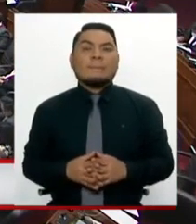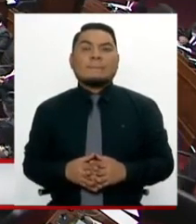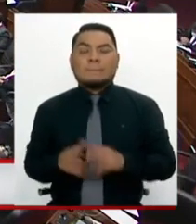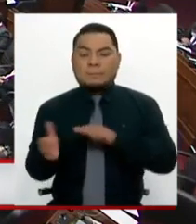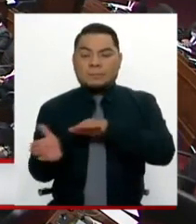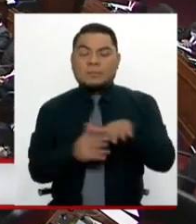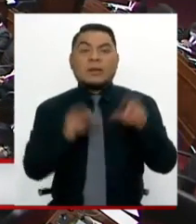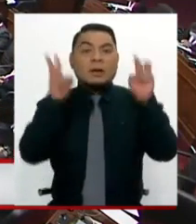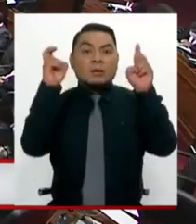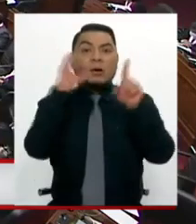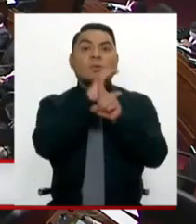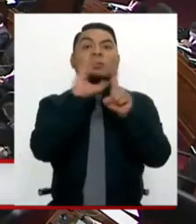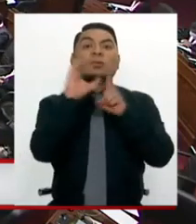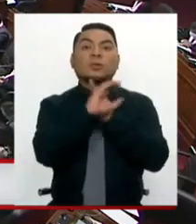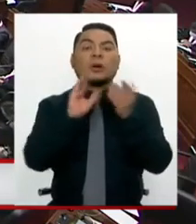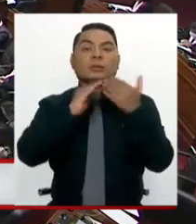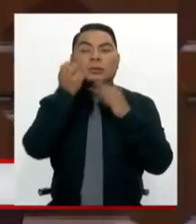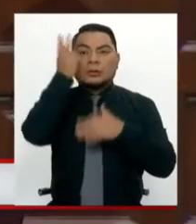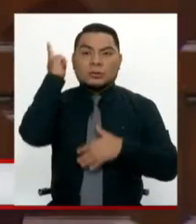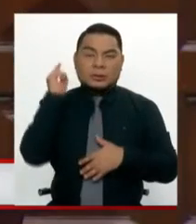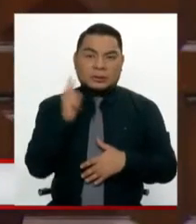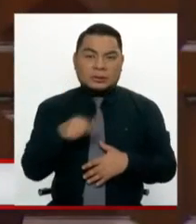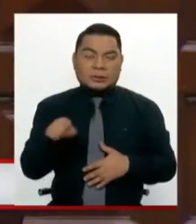Cultura y pueblos originarios.